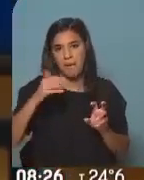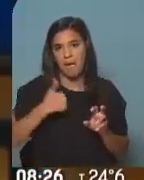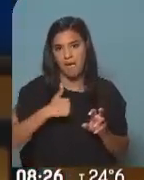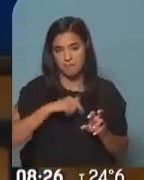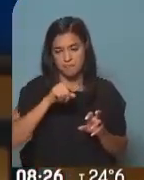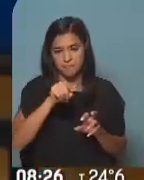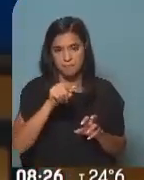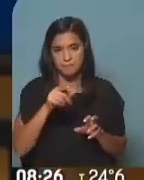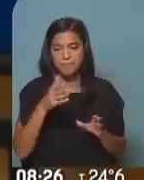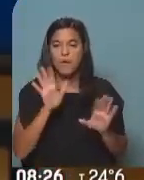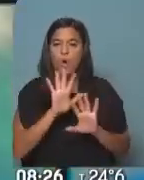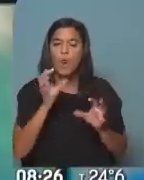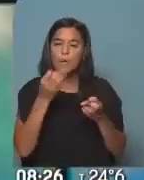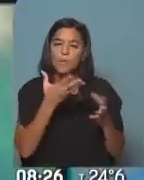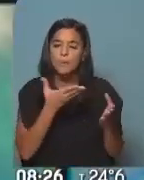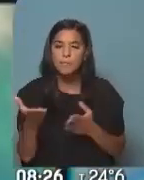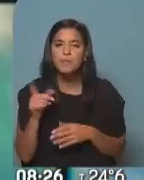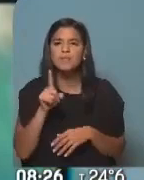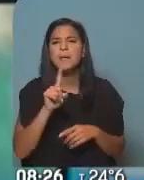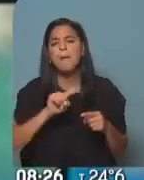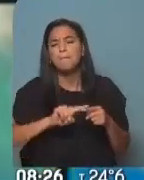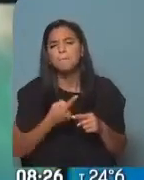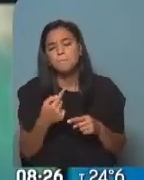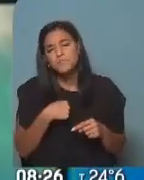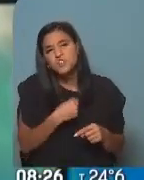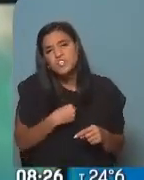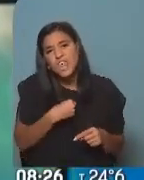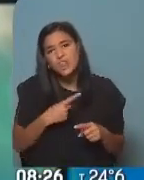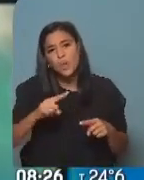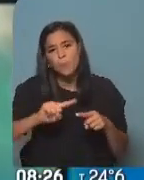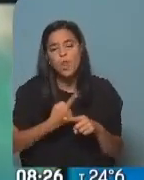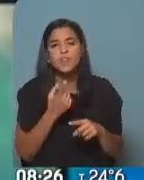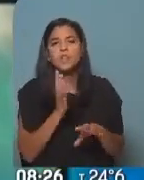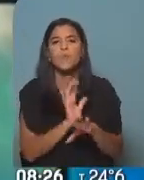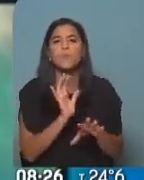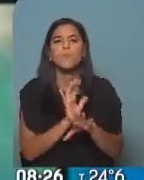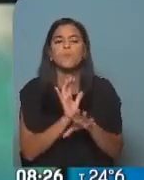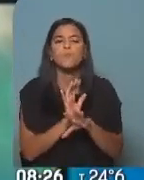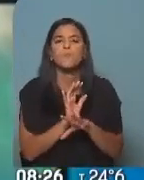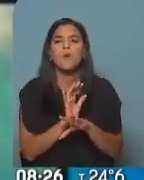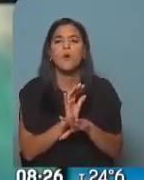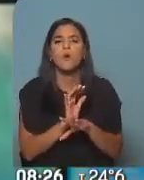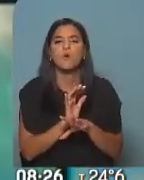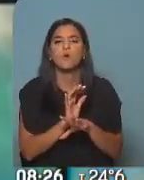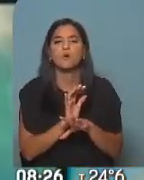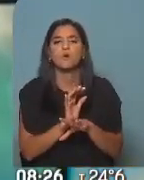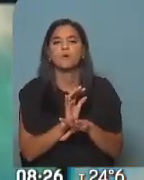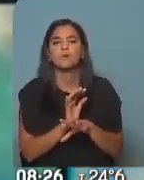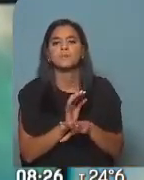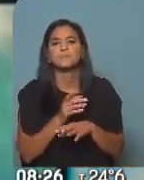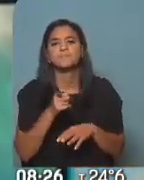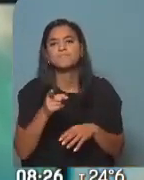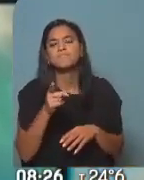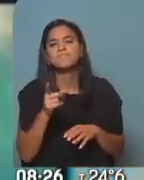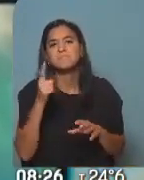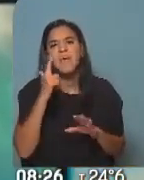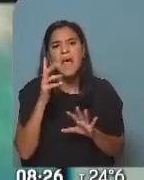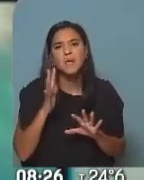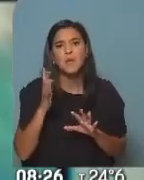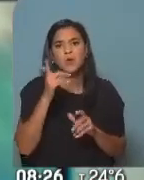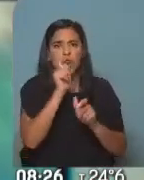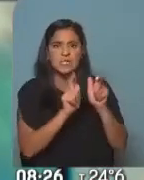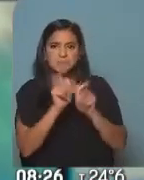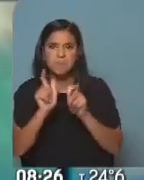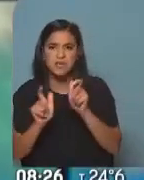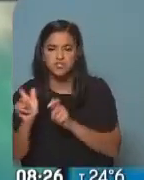Bienvenido. Gracias. A veces me da la sensación de que los políticos entran en una dimensión o en un microclima que no tiene que ver mucho con la gente,